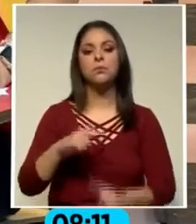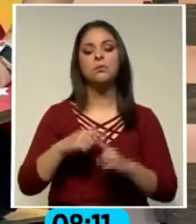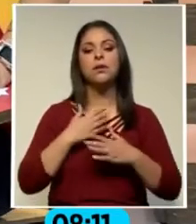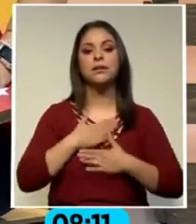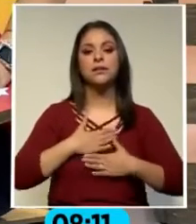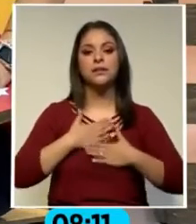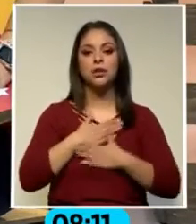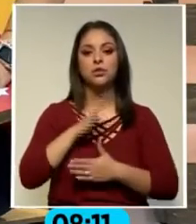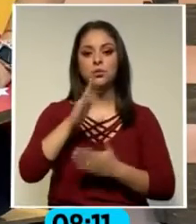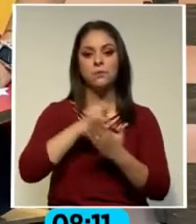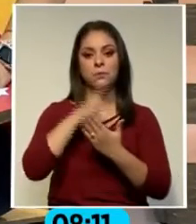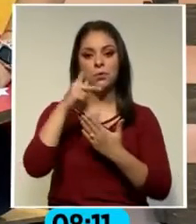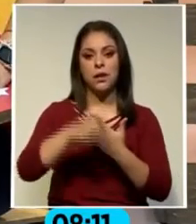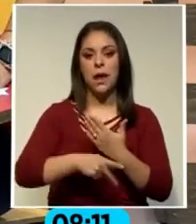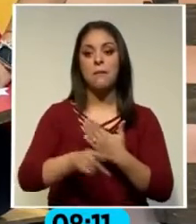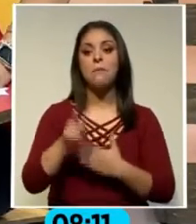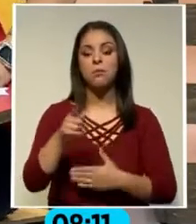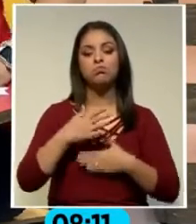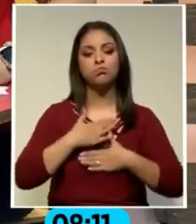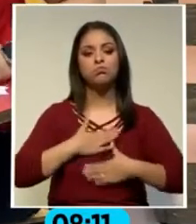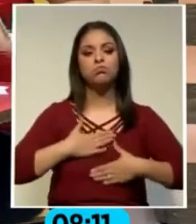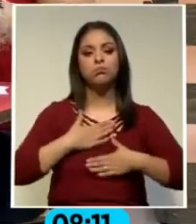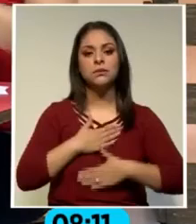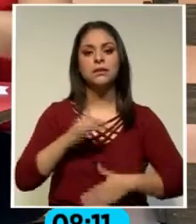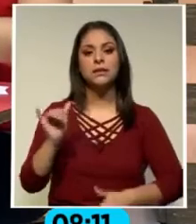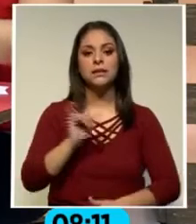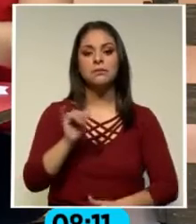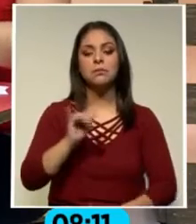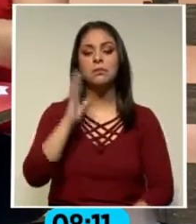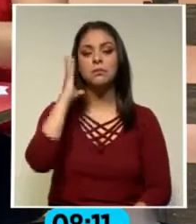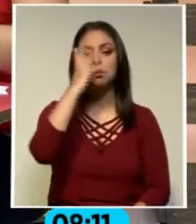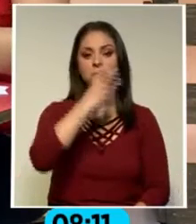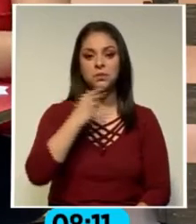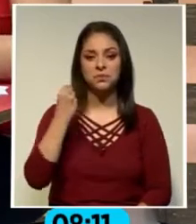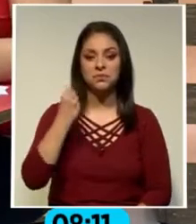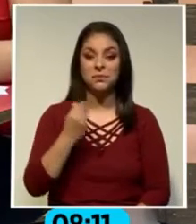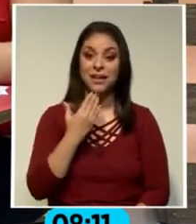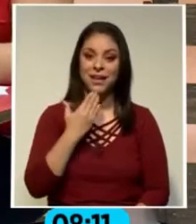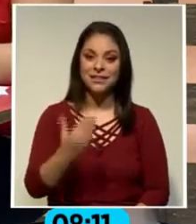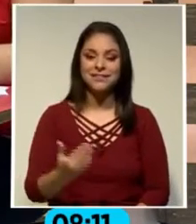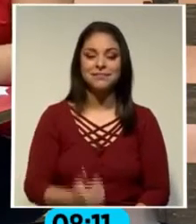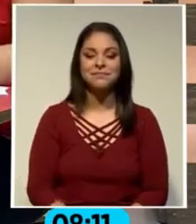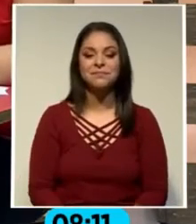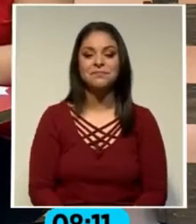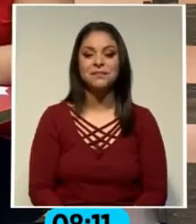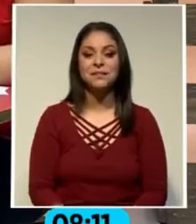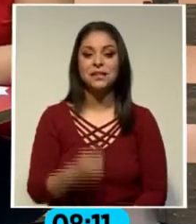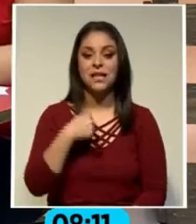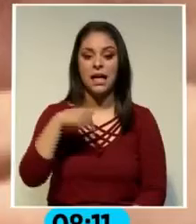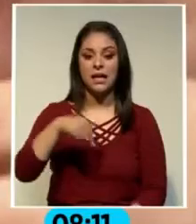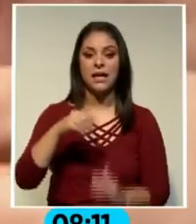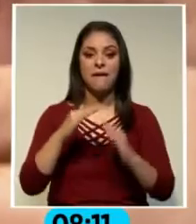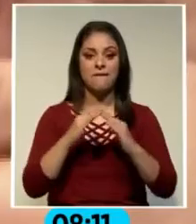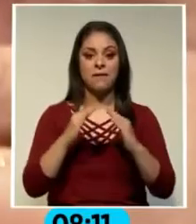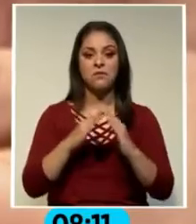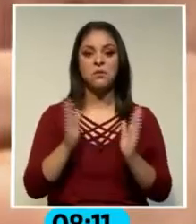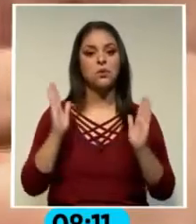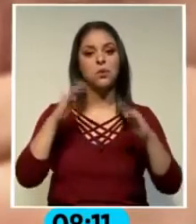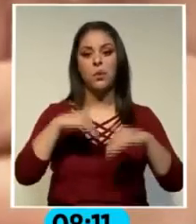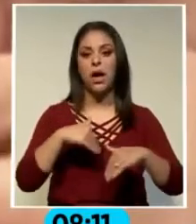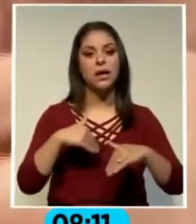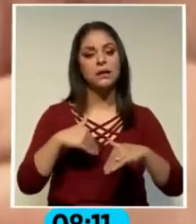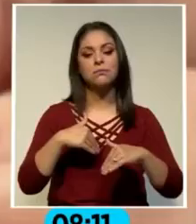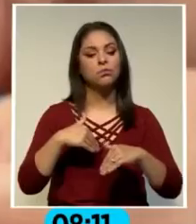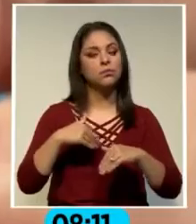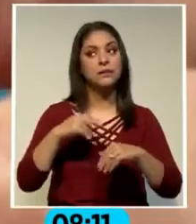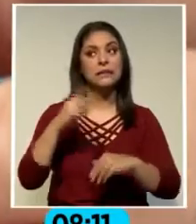muy entretenido y a la vez muy bonito. Muchas gracias. Claro que dice que es importante. Aquí donde yo vivo no hay mucha cobertura para poder